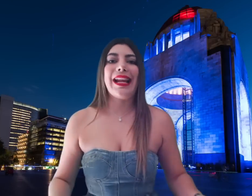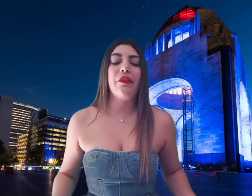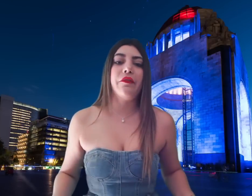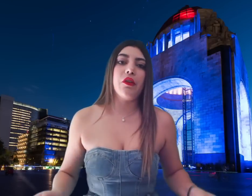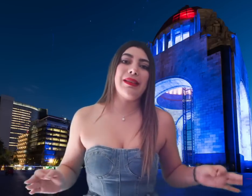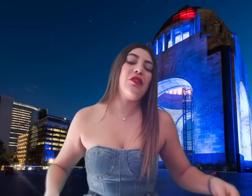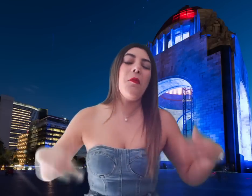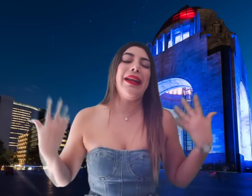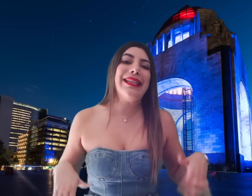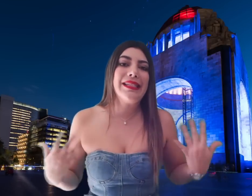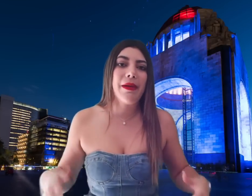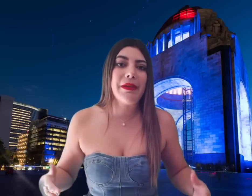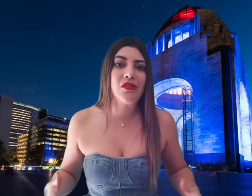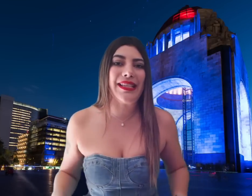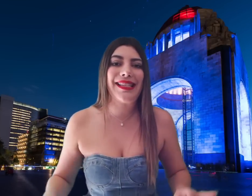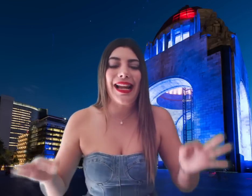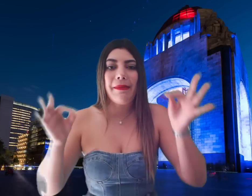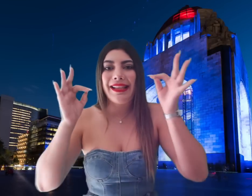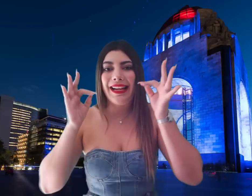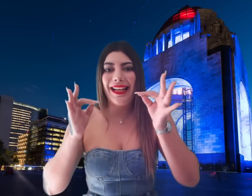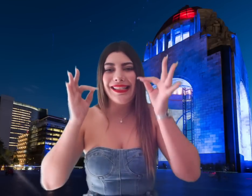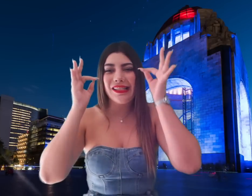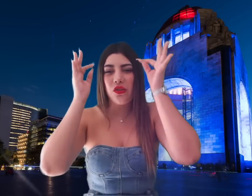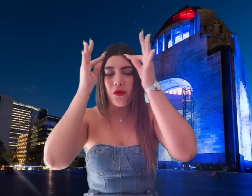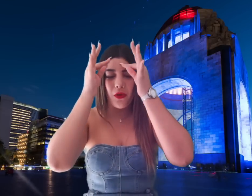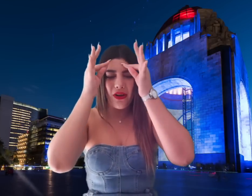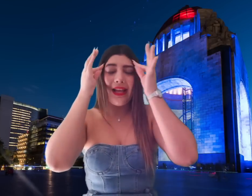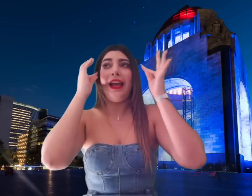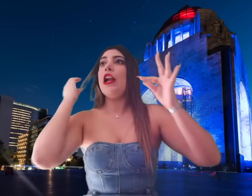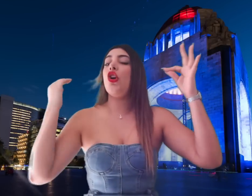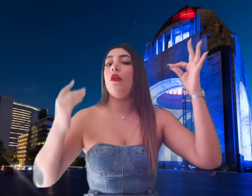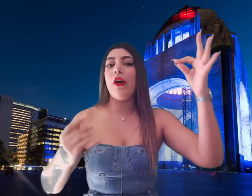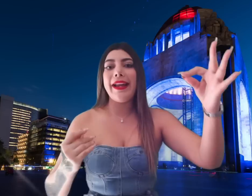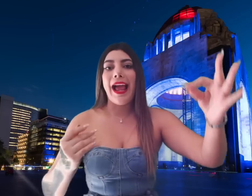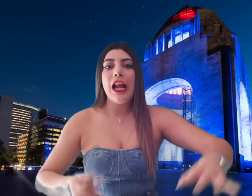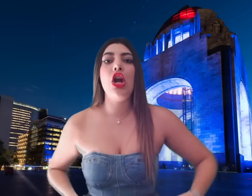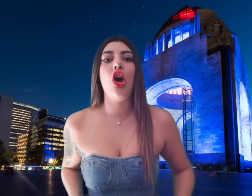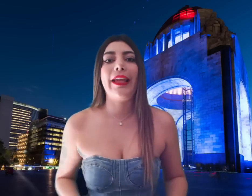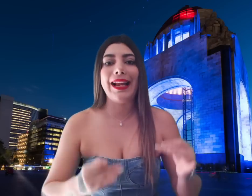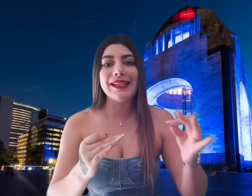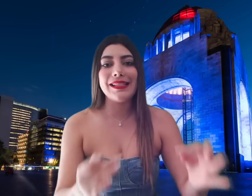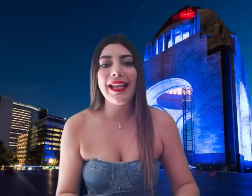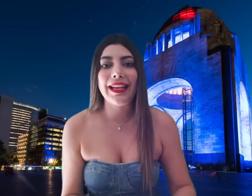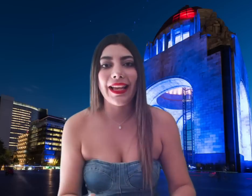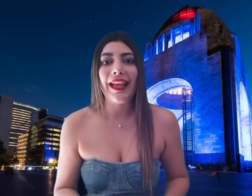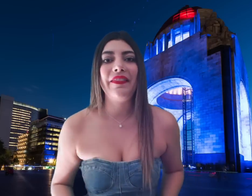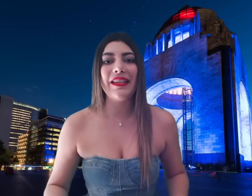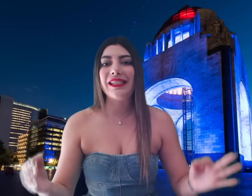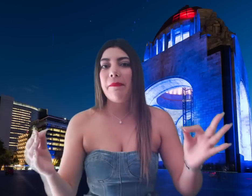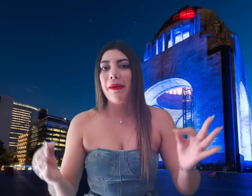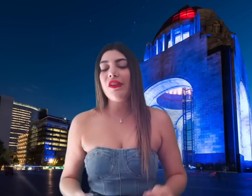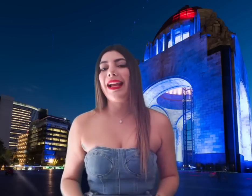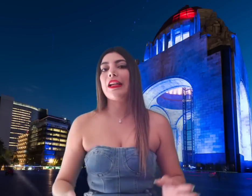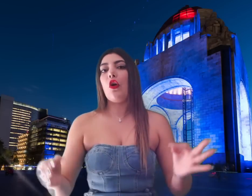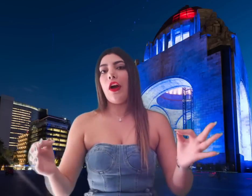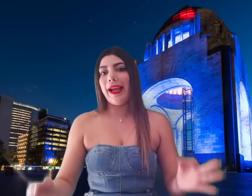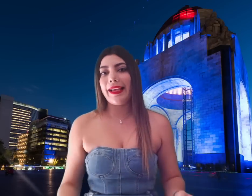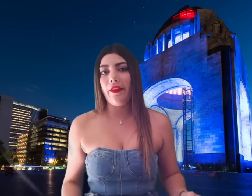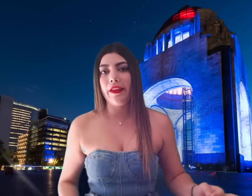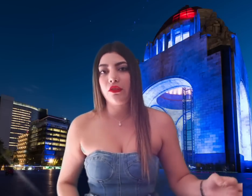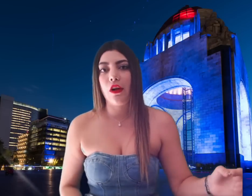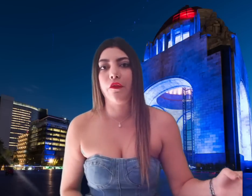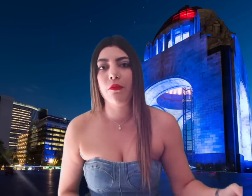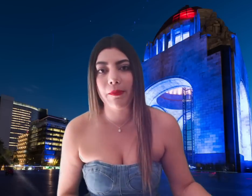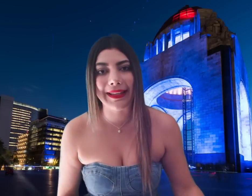hoy les traigo información buenísima, amigos, y es que la mañanera estuvo no buena, lo que le sigue. Destaparon la